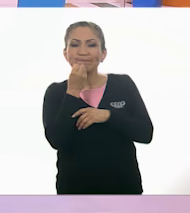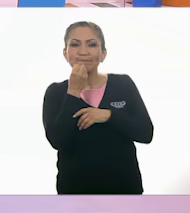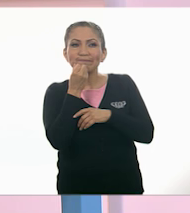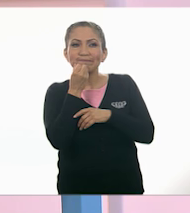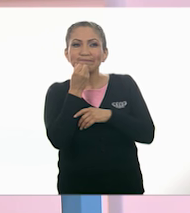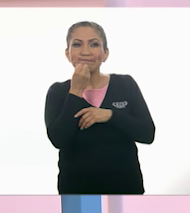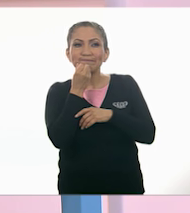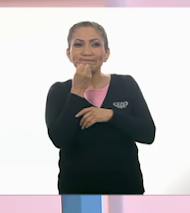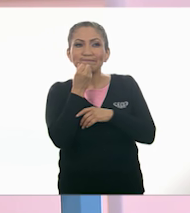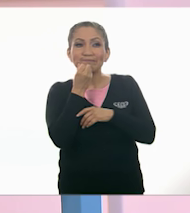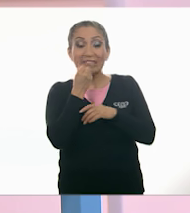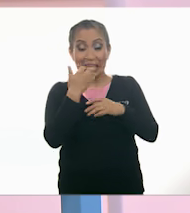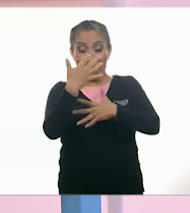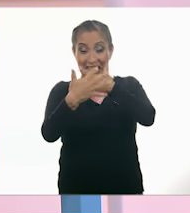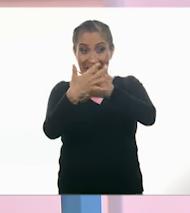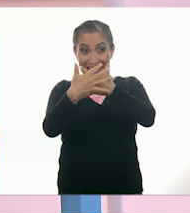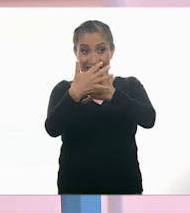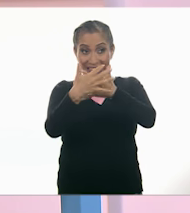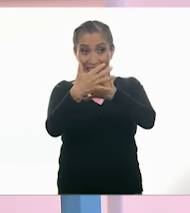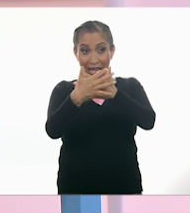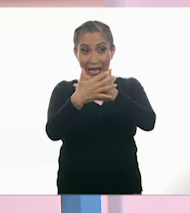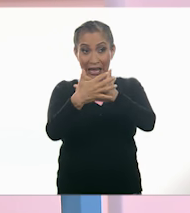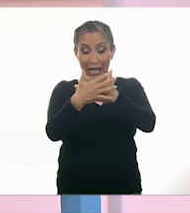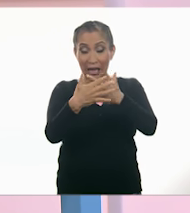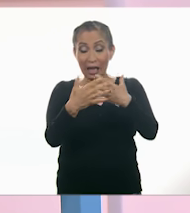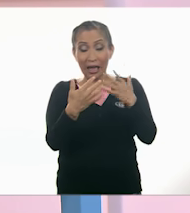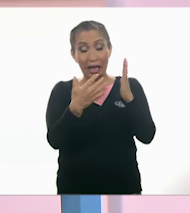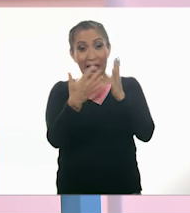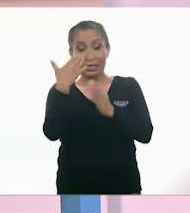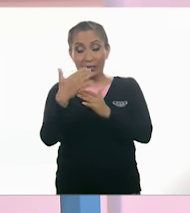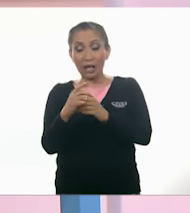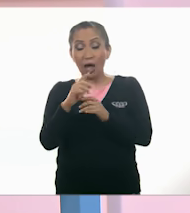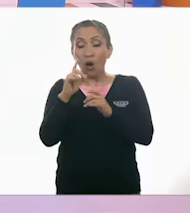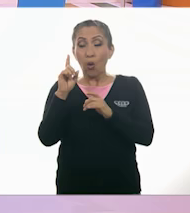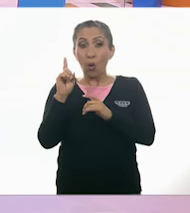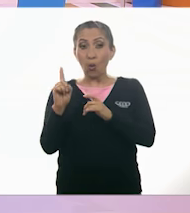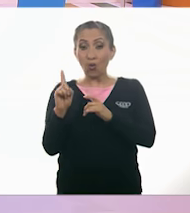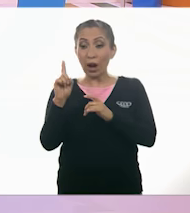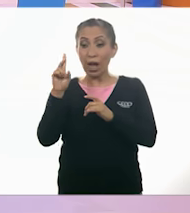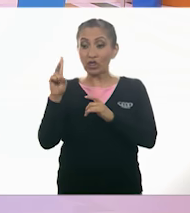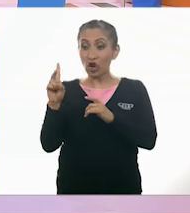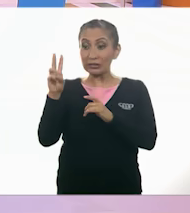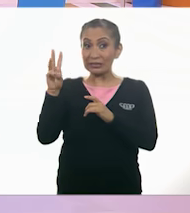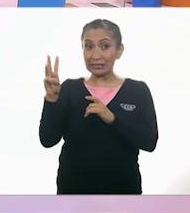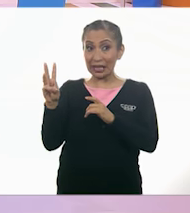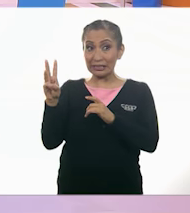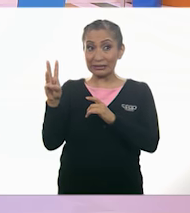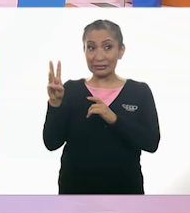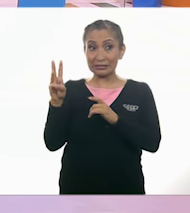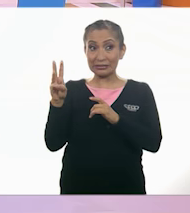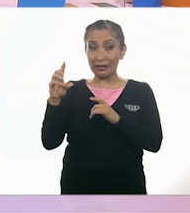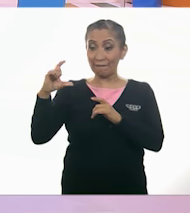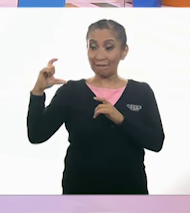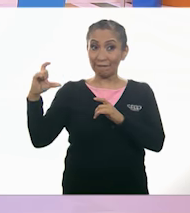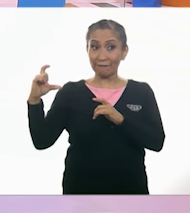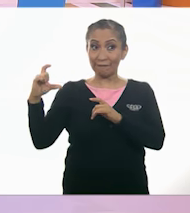en la casilla del 15. Vamos a contar 1, 2, 3, en la casilla que se encuentra 4